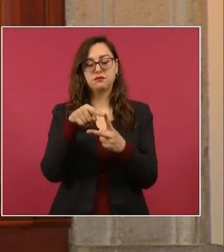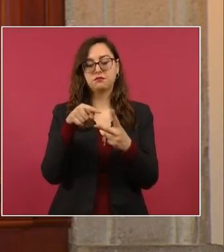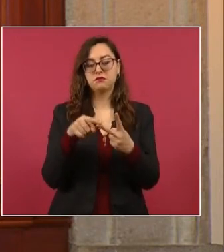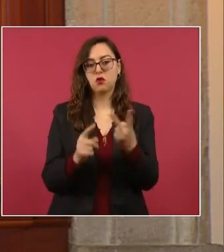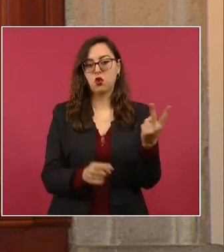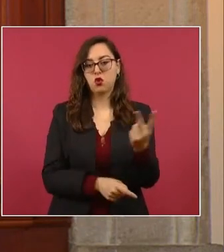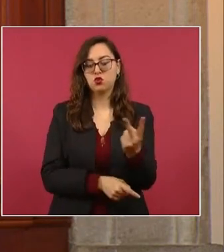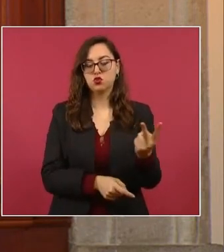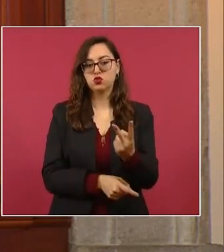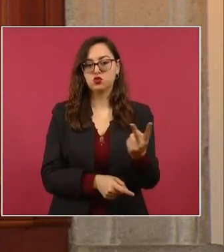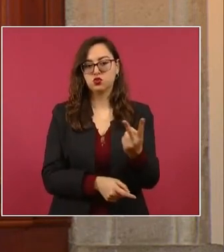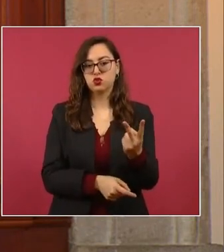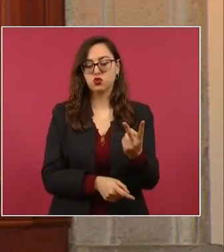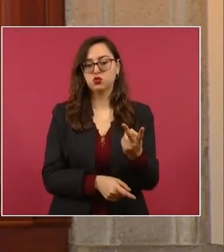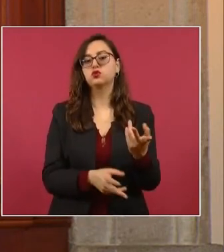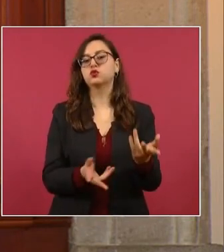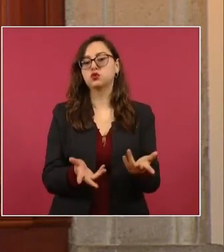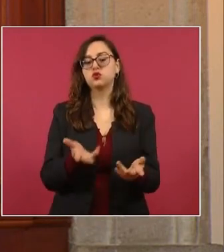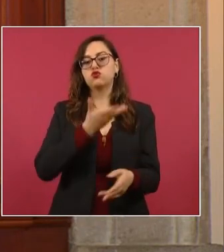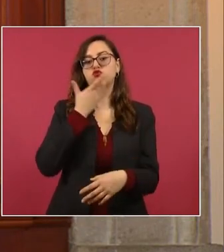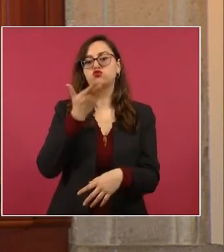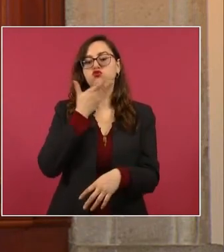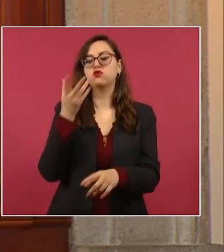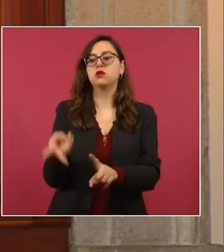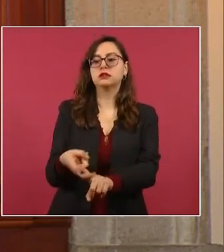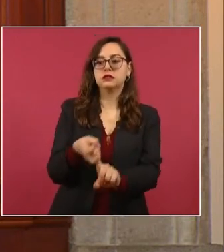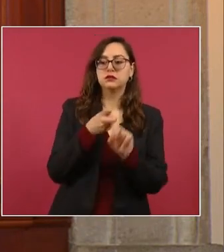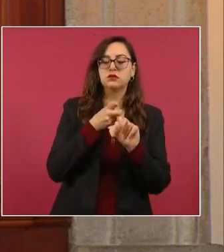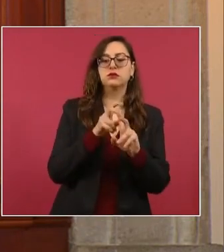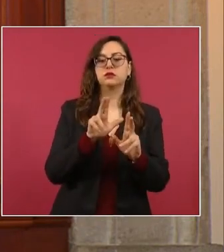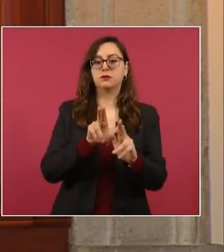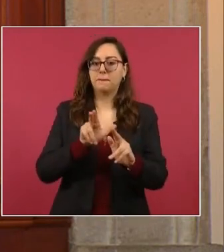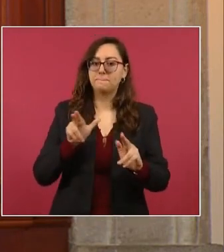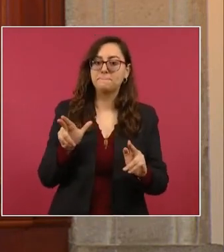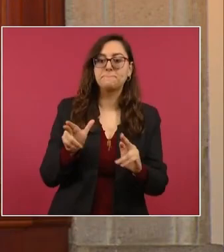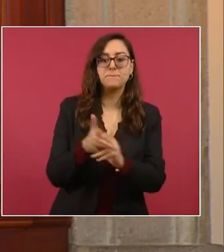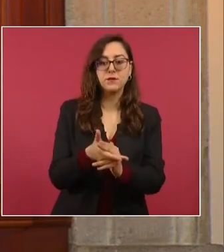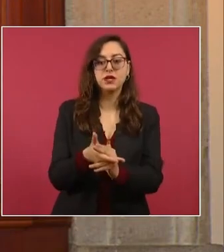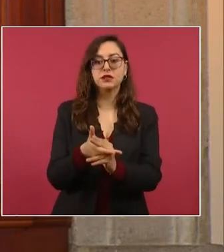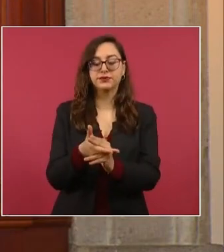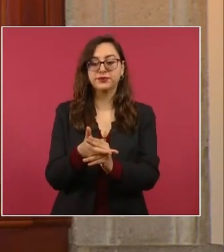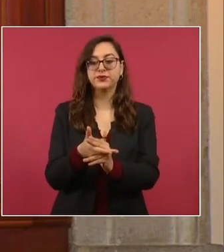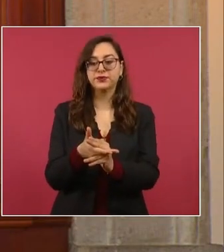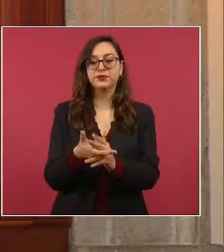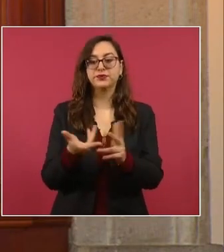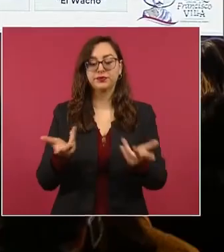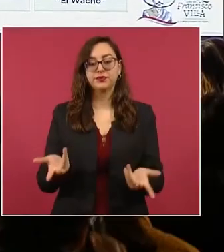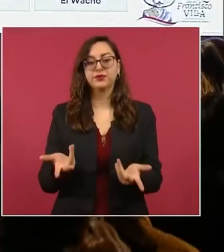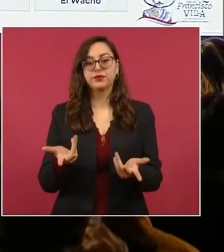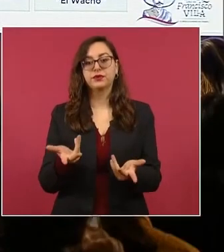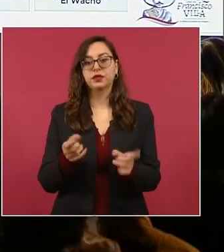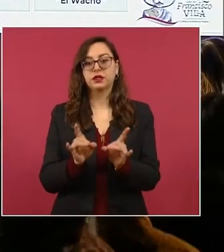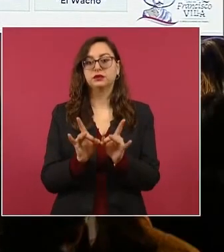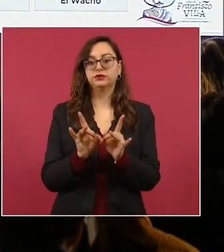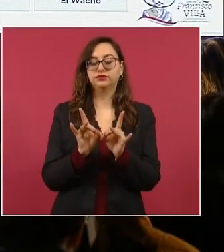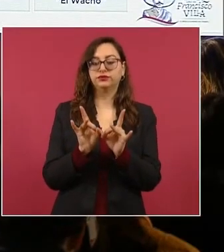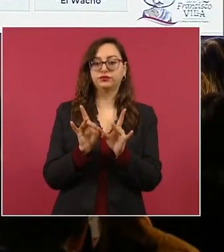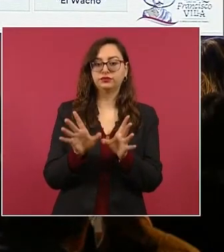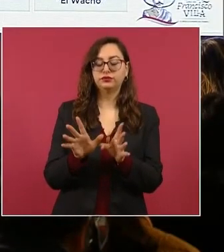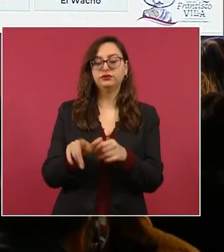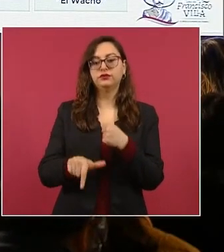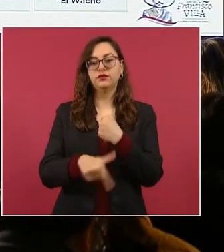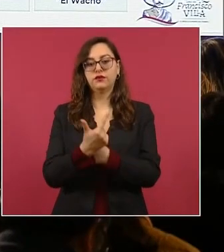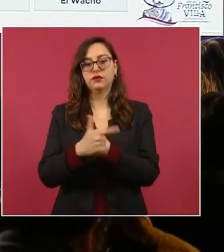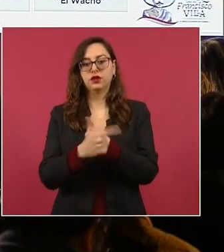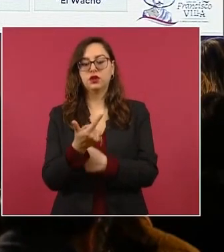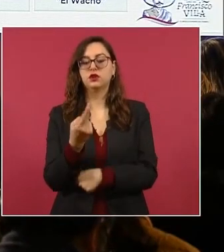dos acusados de delito de secuestro agravado y homicidio calificado en grado de tentativa debido a los hechos ocurridos el 12